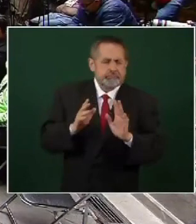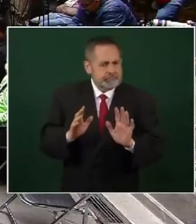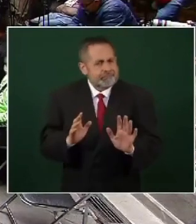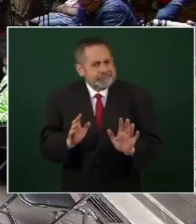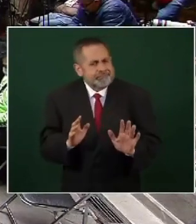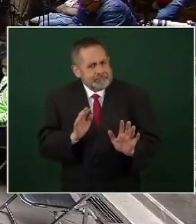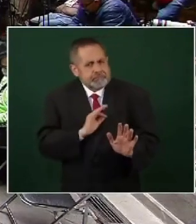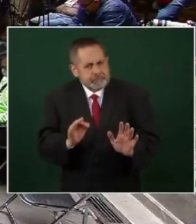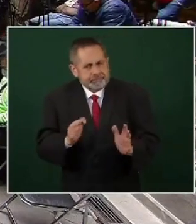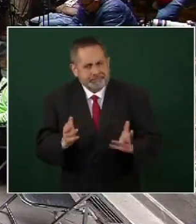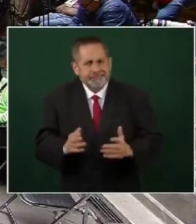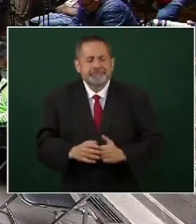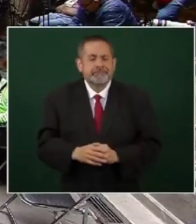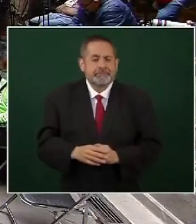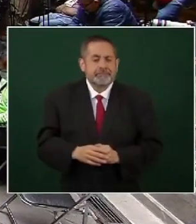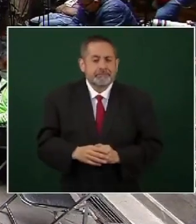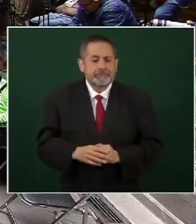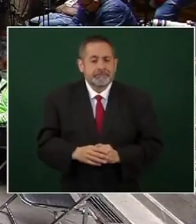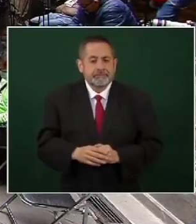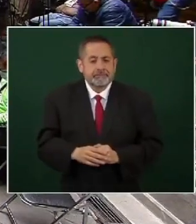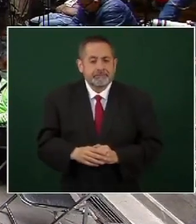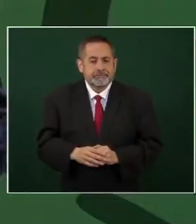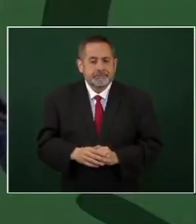quedamos sin